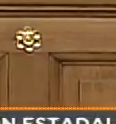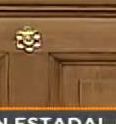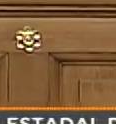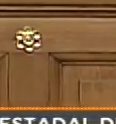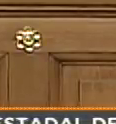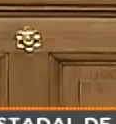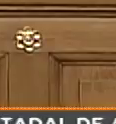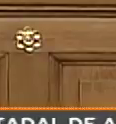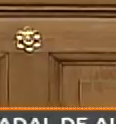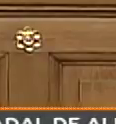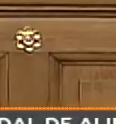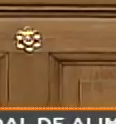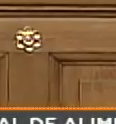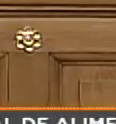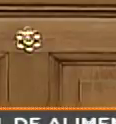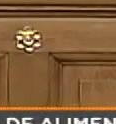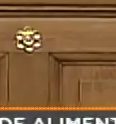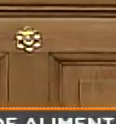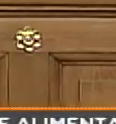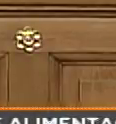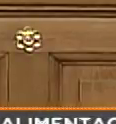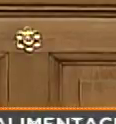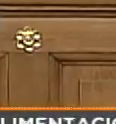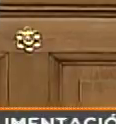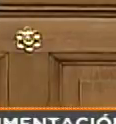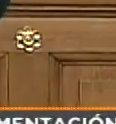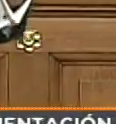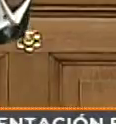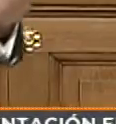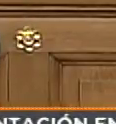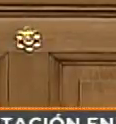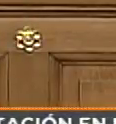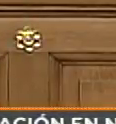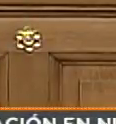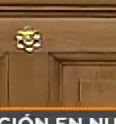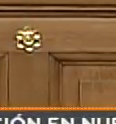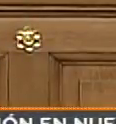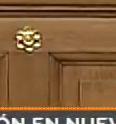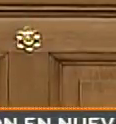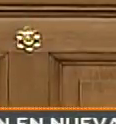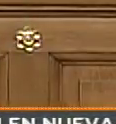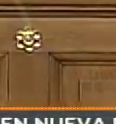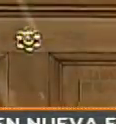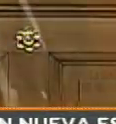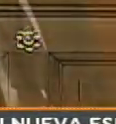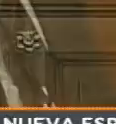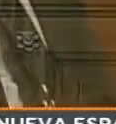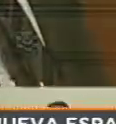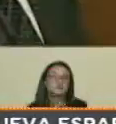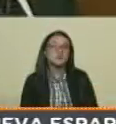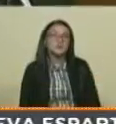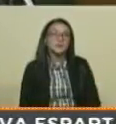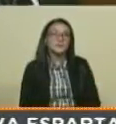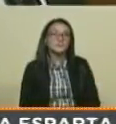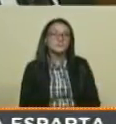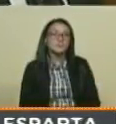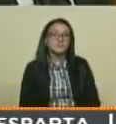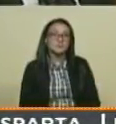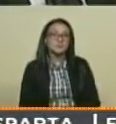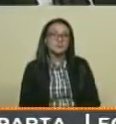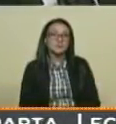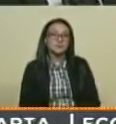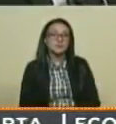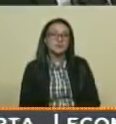un Ministerio Público ganado para la impunidad, para la complicidad de los grandes delitos. Pero